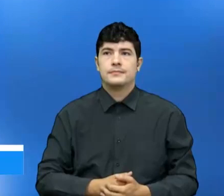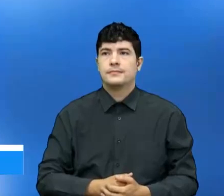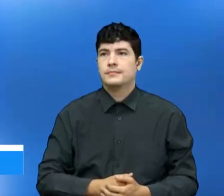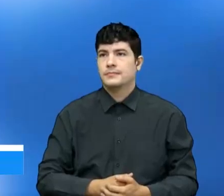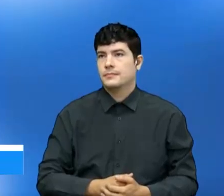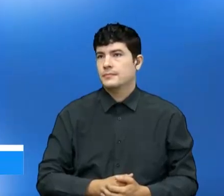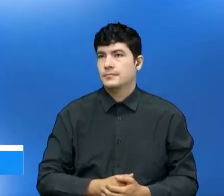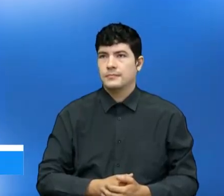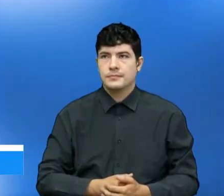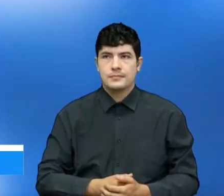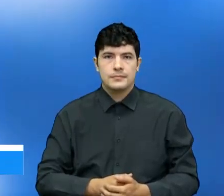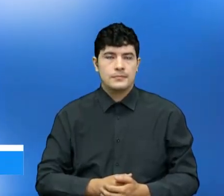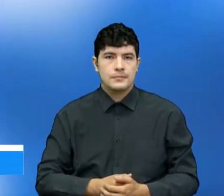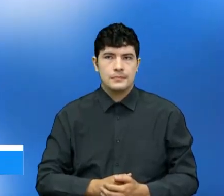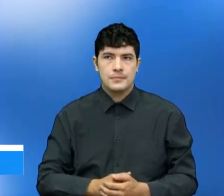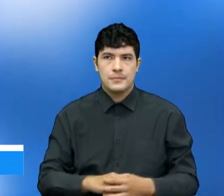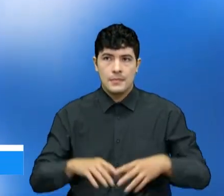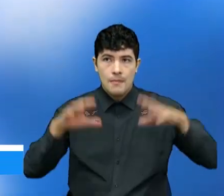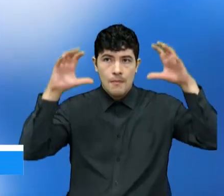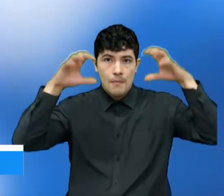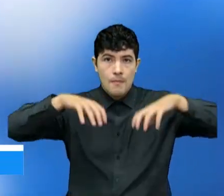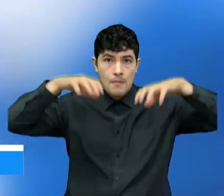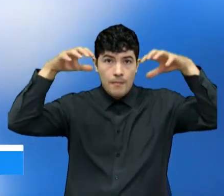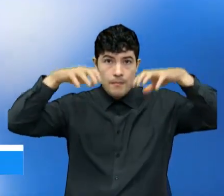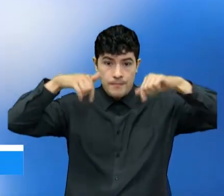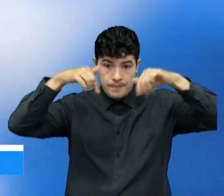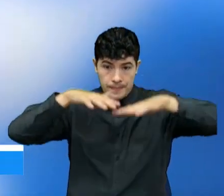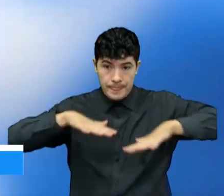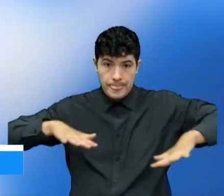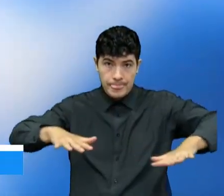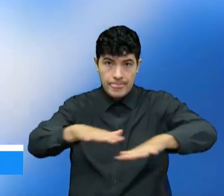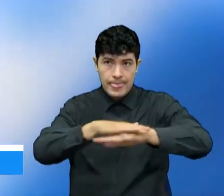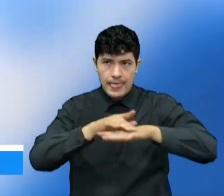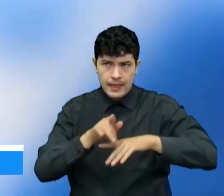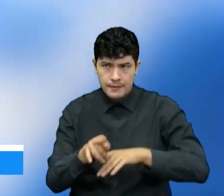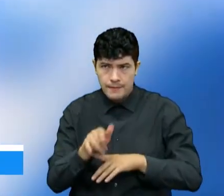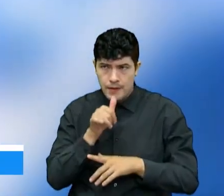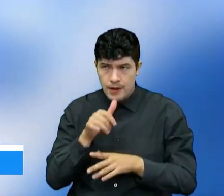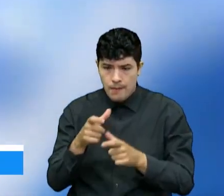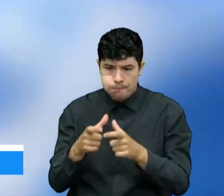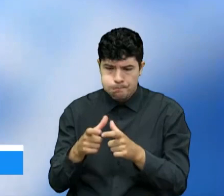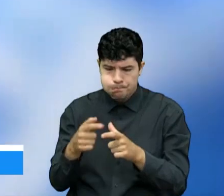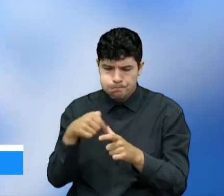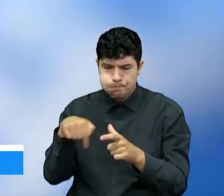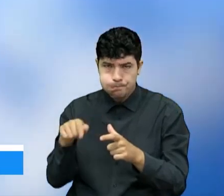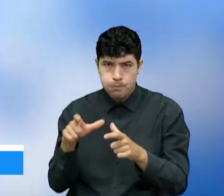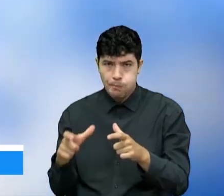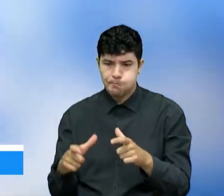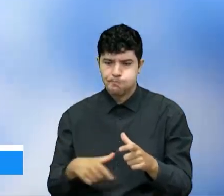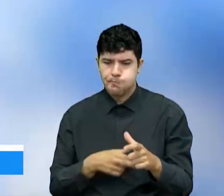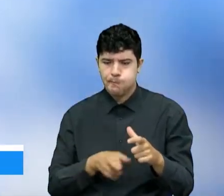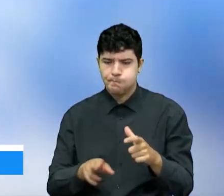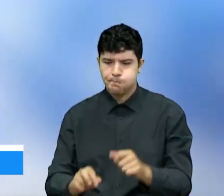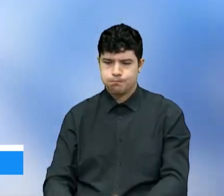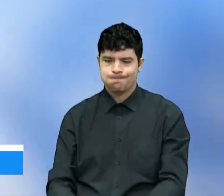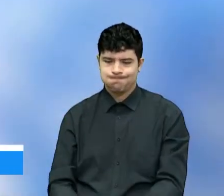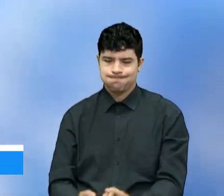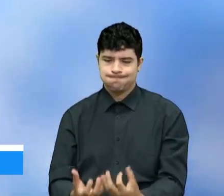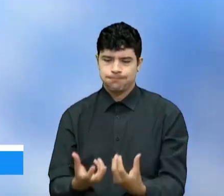Cuando llueve, acá está esta alcantarilla, el agua